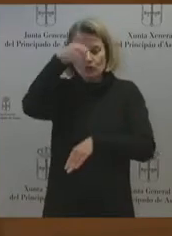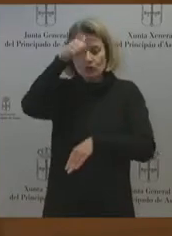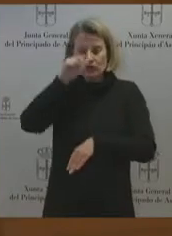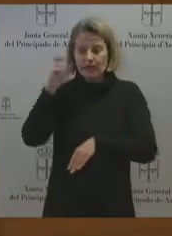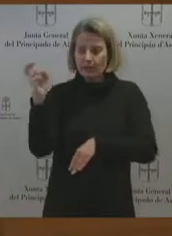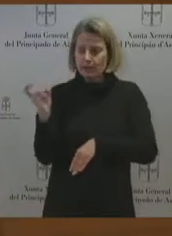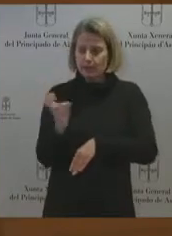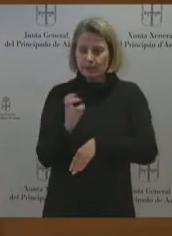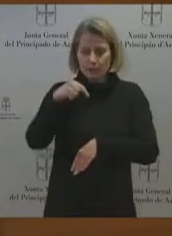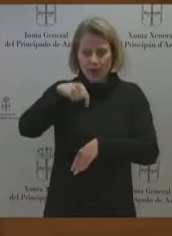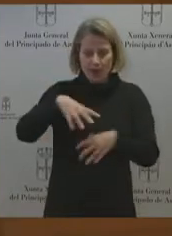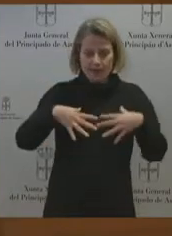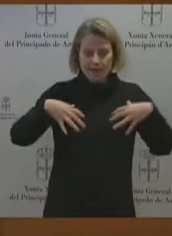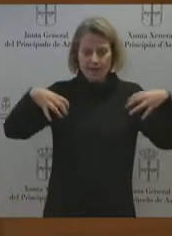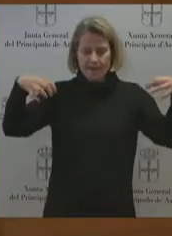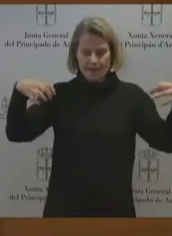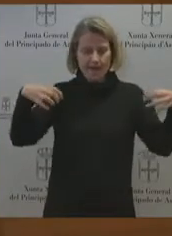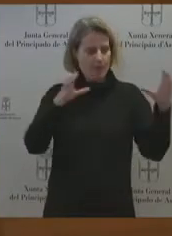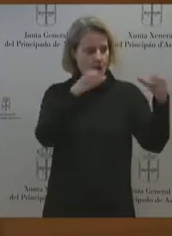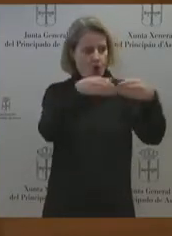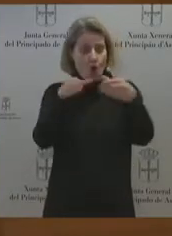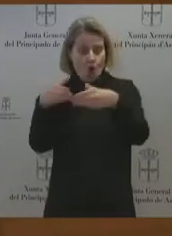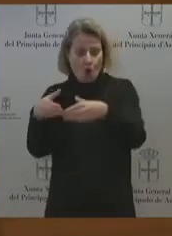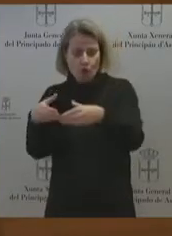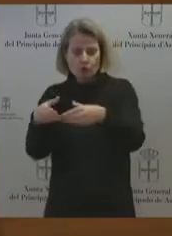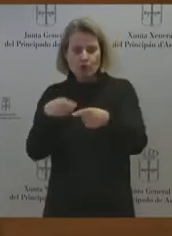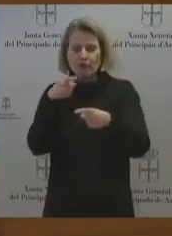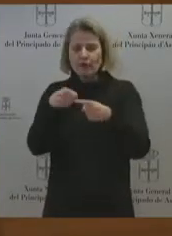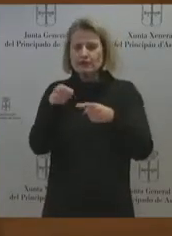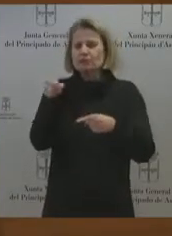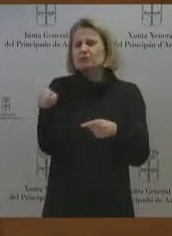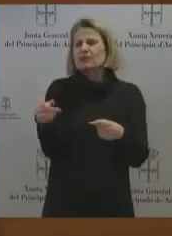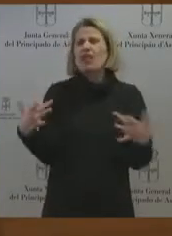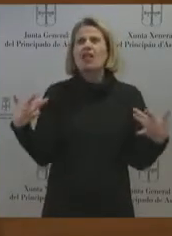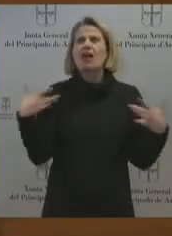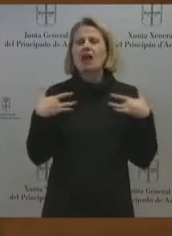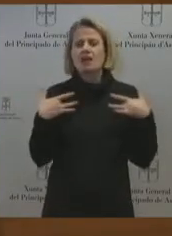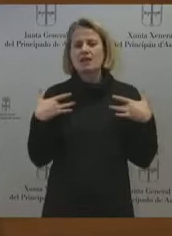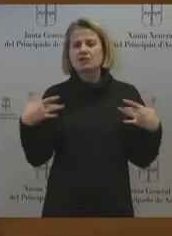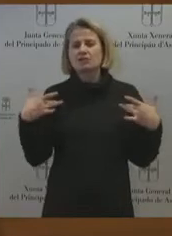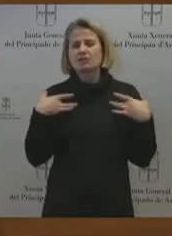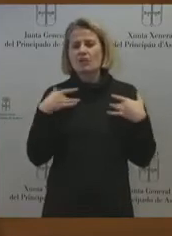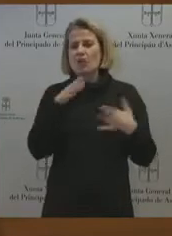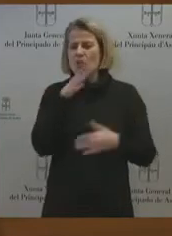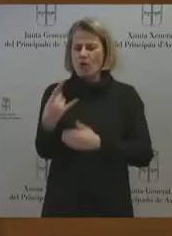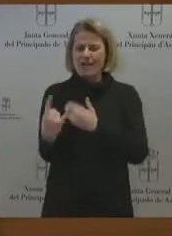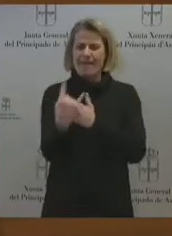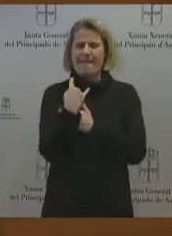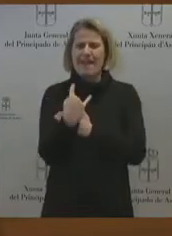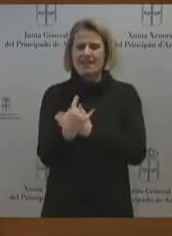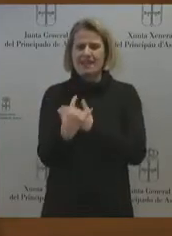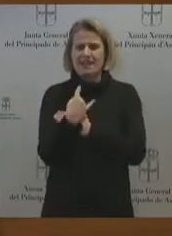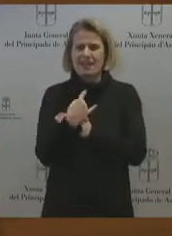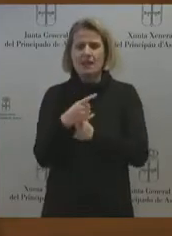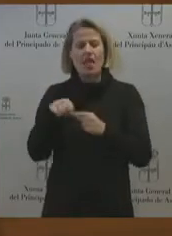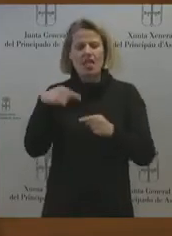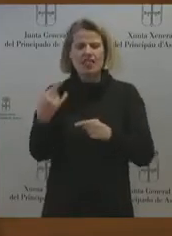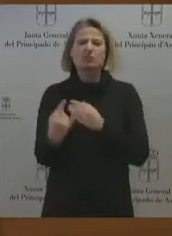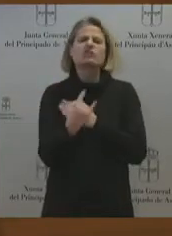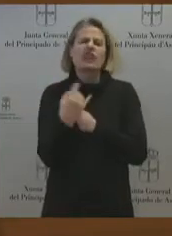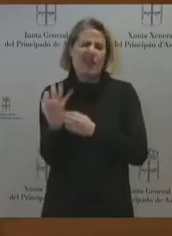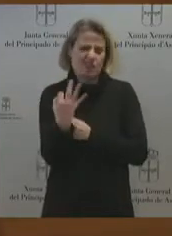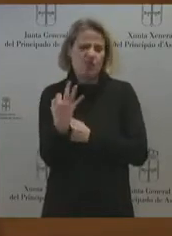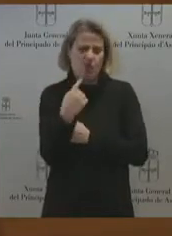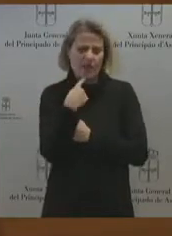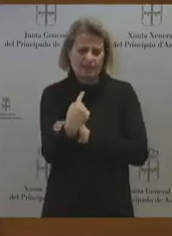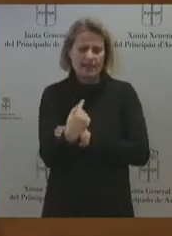a victimizarse porque le han engañado, luego hablaremos de qué es un engaño y qué no es un engaño, es simplemente una burla a los